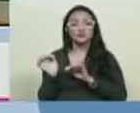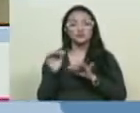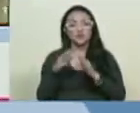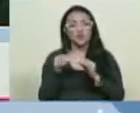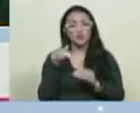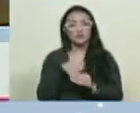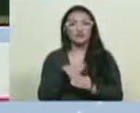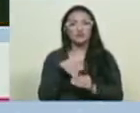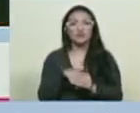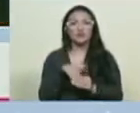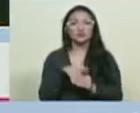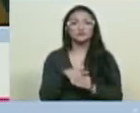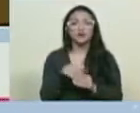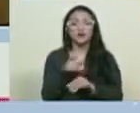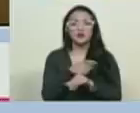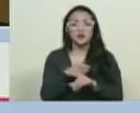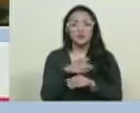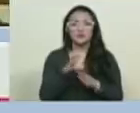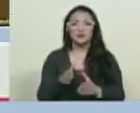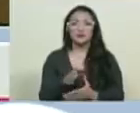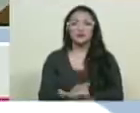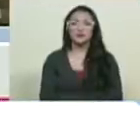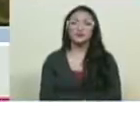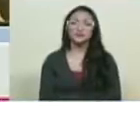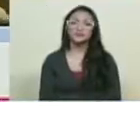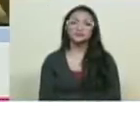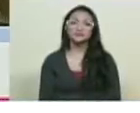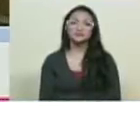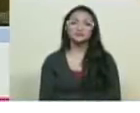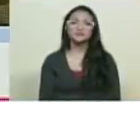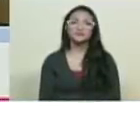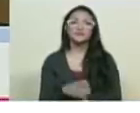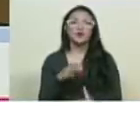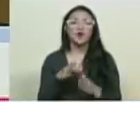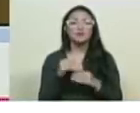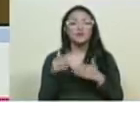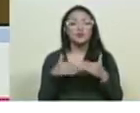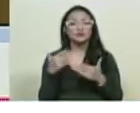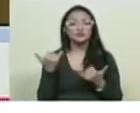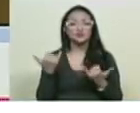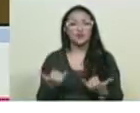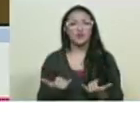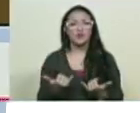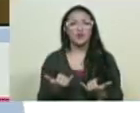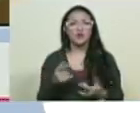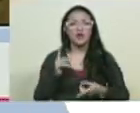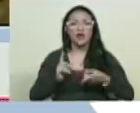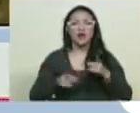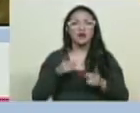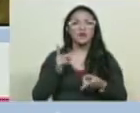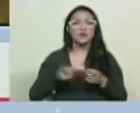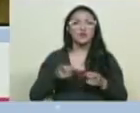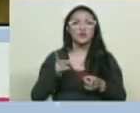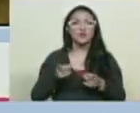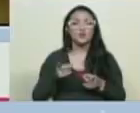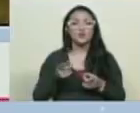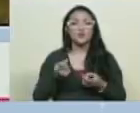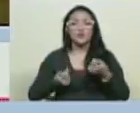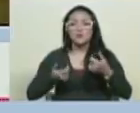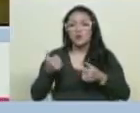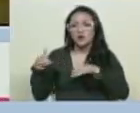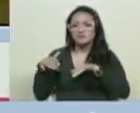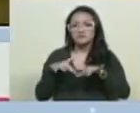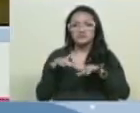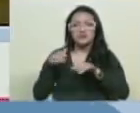por sus candidatos a gobernador. Canciller, estamos en vivo para Televen. ¿Cómo ve el proceso el día de hoy? Algunos sectores pues ven que hay poca afluencia